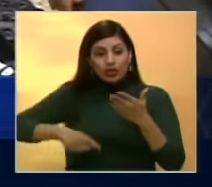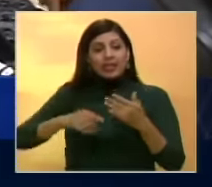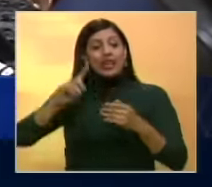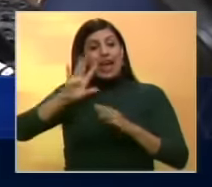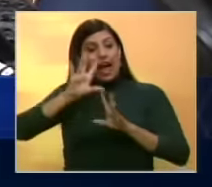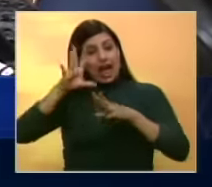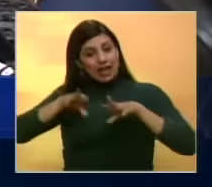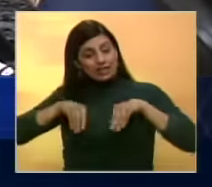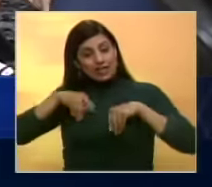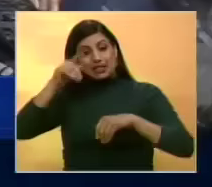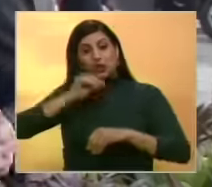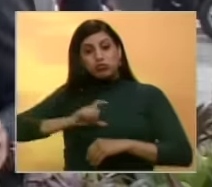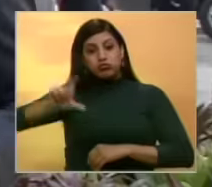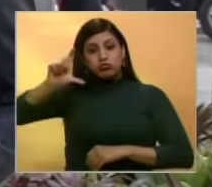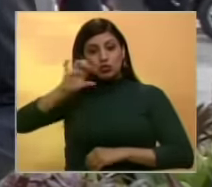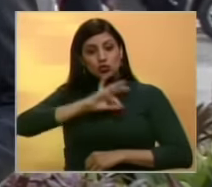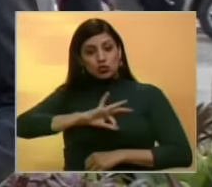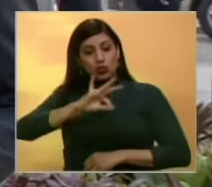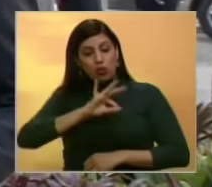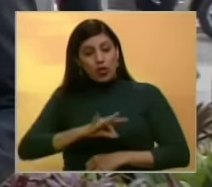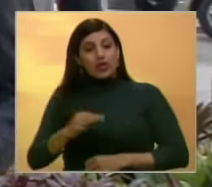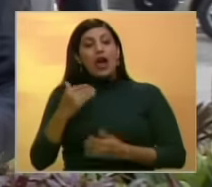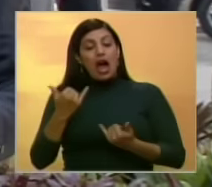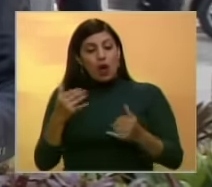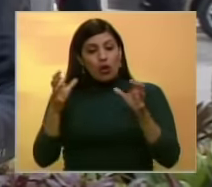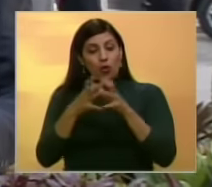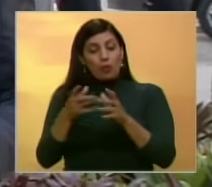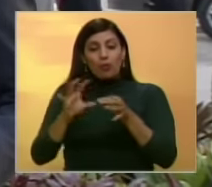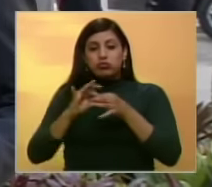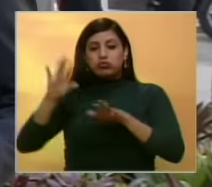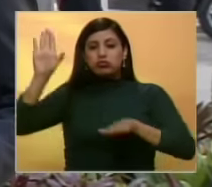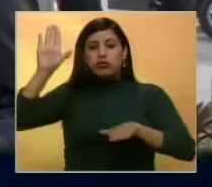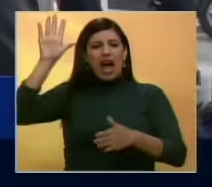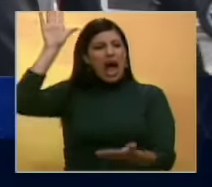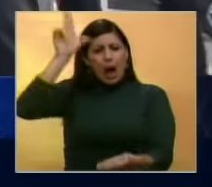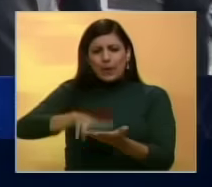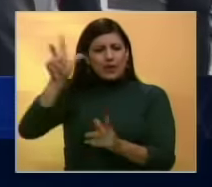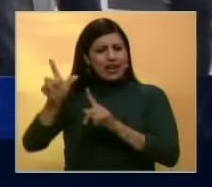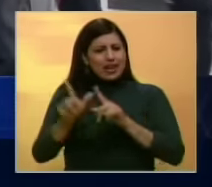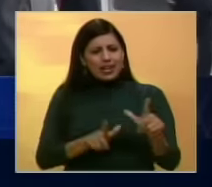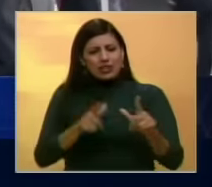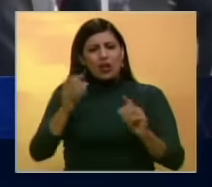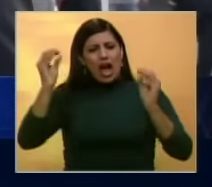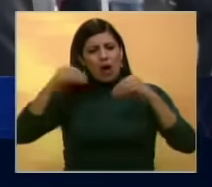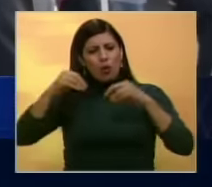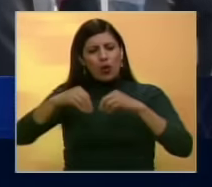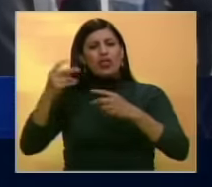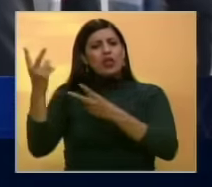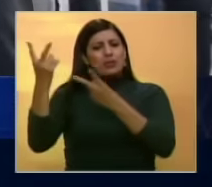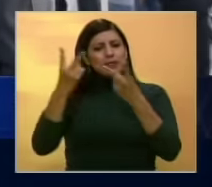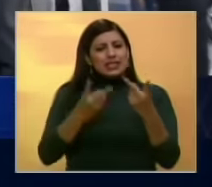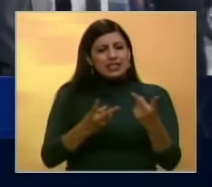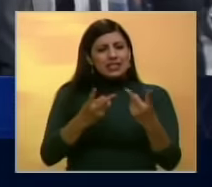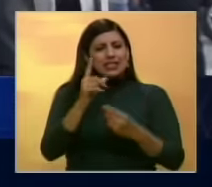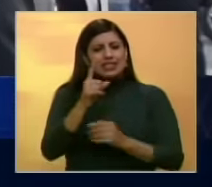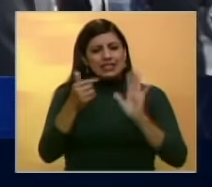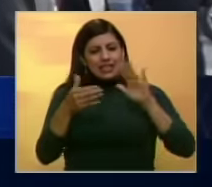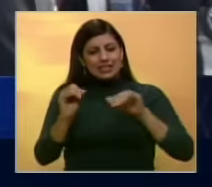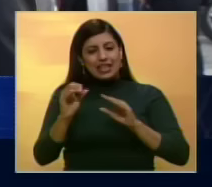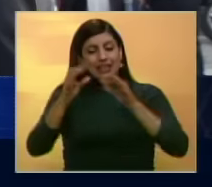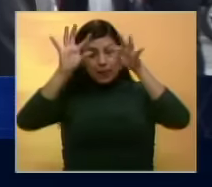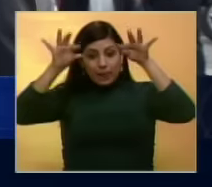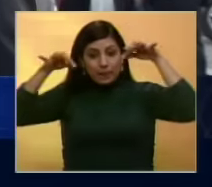reconoce su salario en la cámara también se aprobó por unanimidad un acuerdo conmemorativo por la visita número 160 de la Virgen